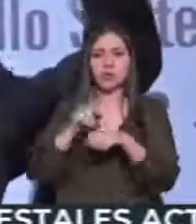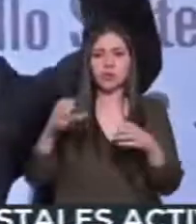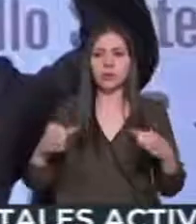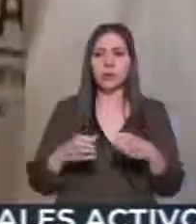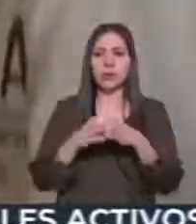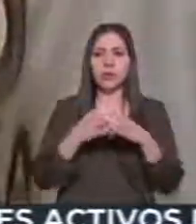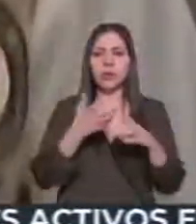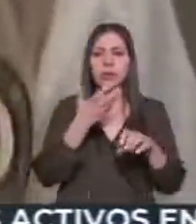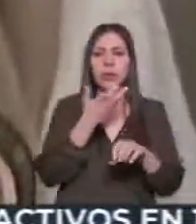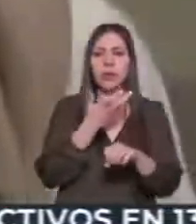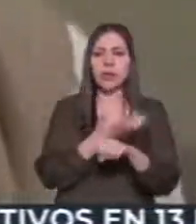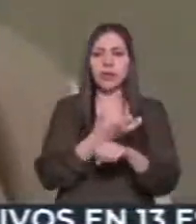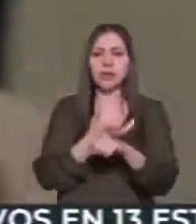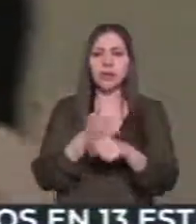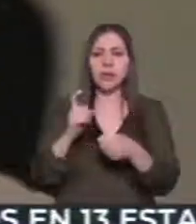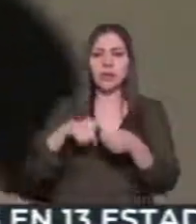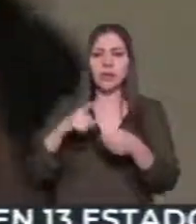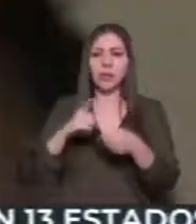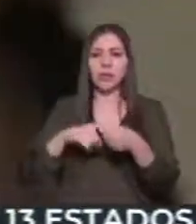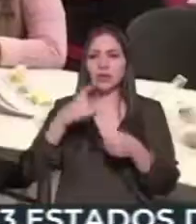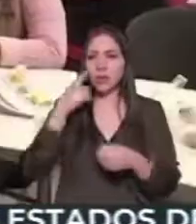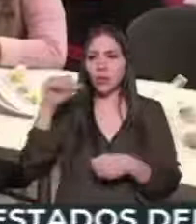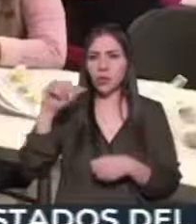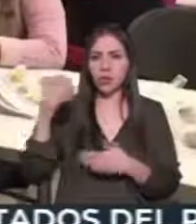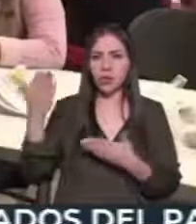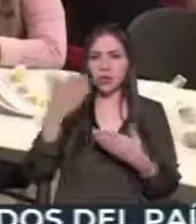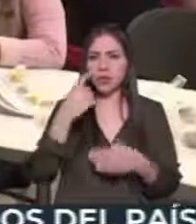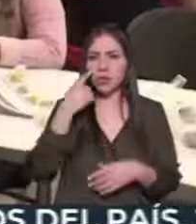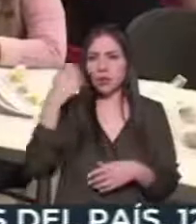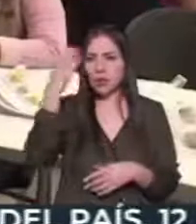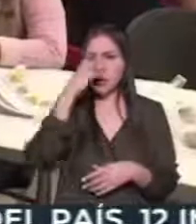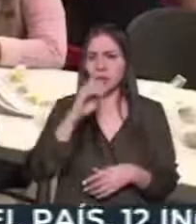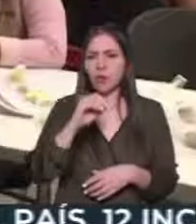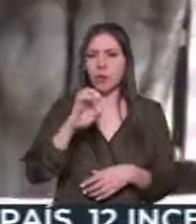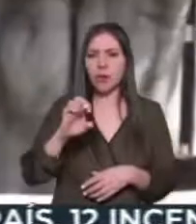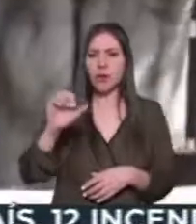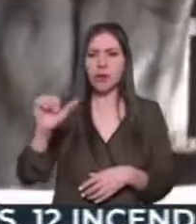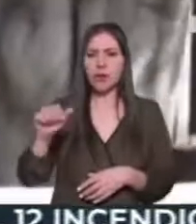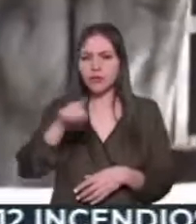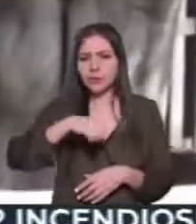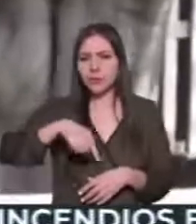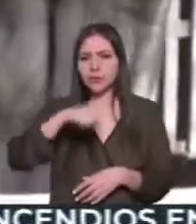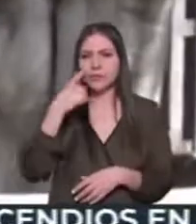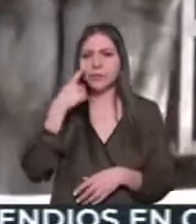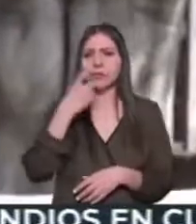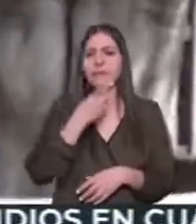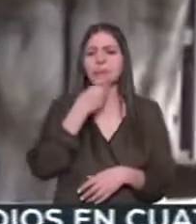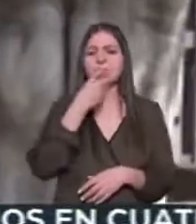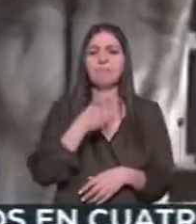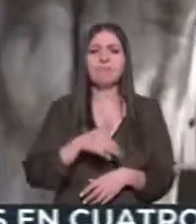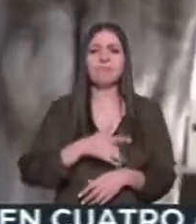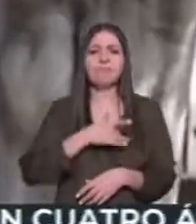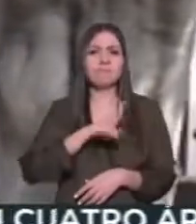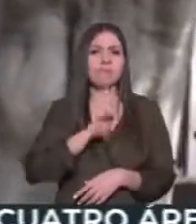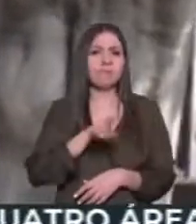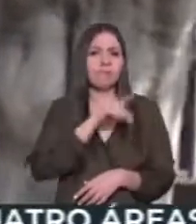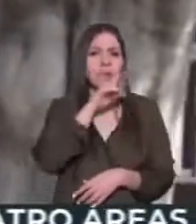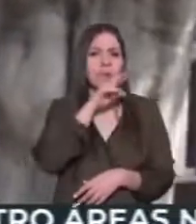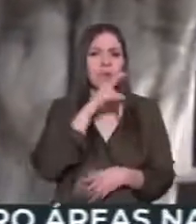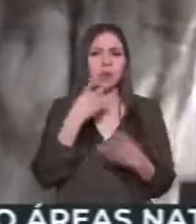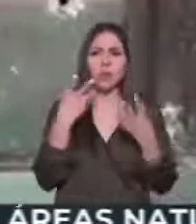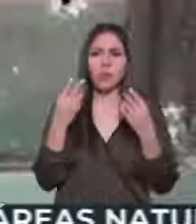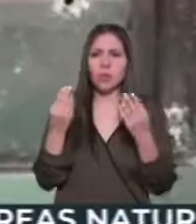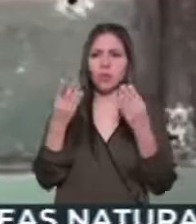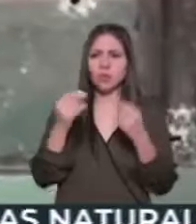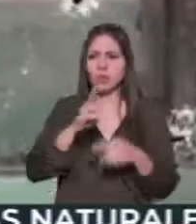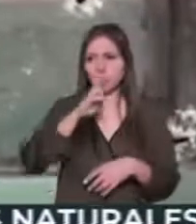que llegó a nuestro país hoy con el fin de observar el proceso electoral en México. Y bueno, expresó en su comunicado su profunda preocupación por la violencia que se